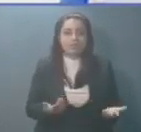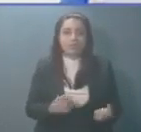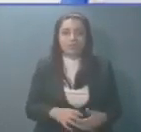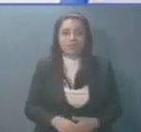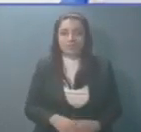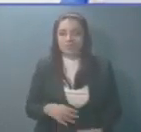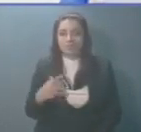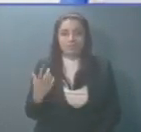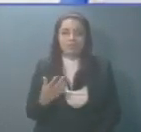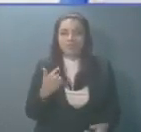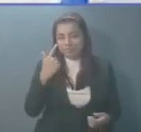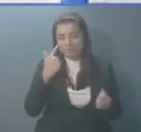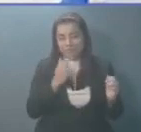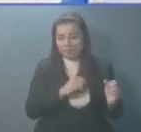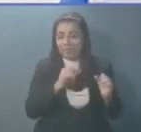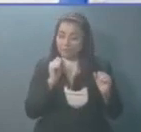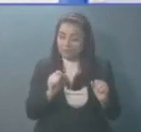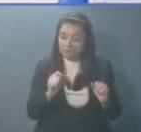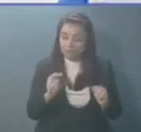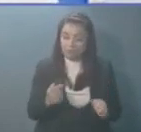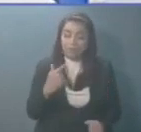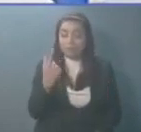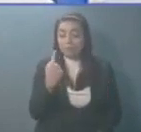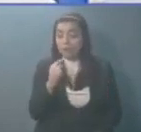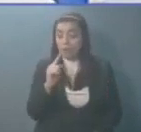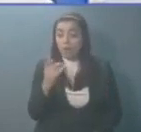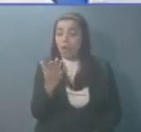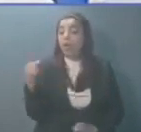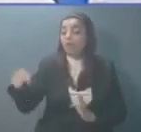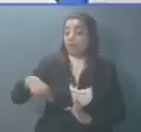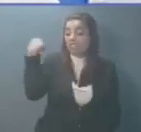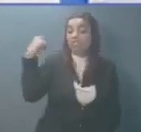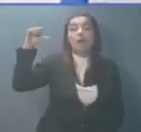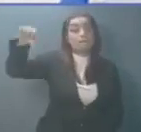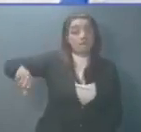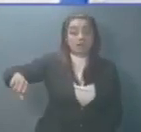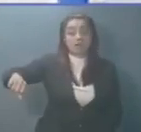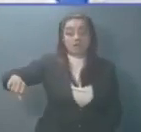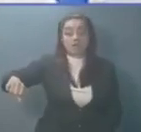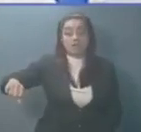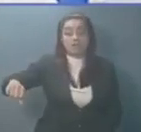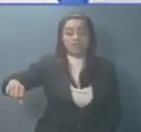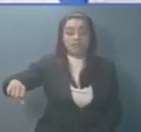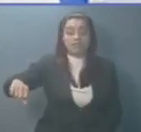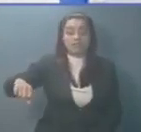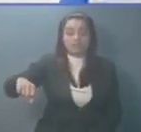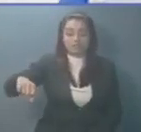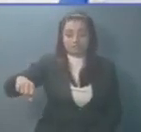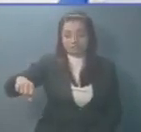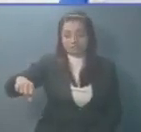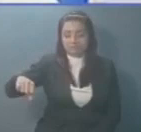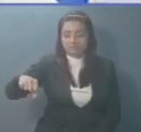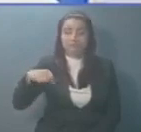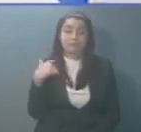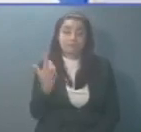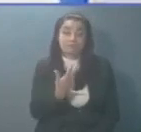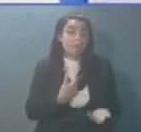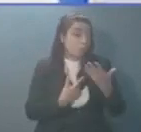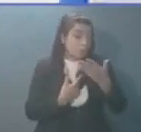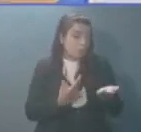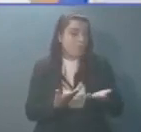No porque cuando me atacan son malos, pero cuando me apoyan son buenos. Aquí todos sabemos a qué medios nos